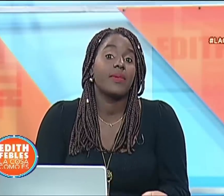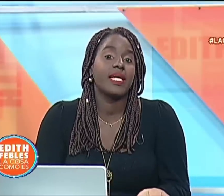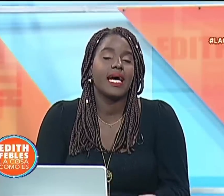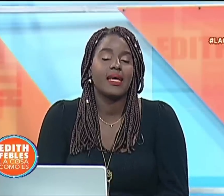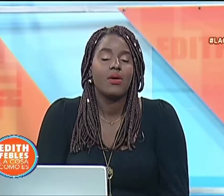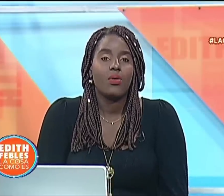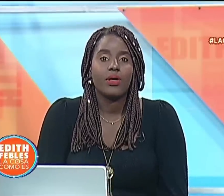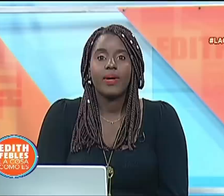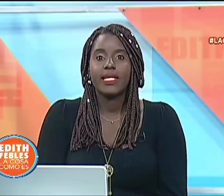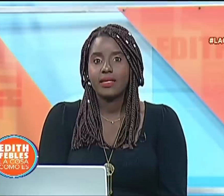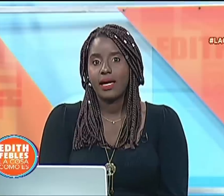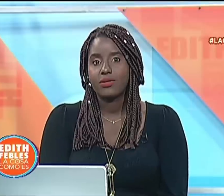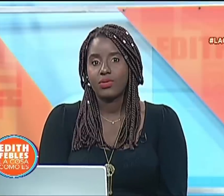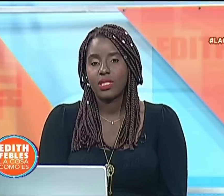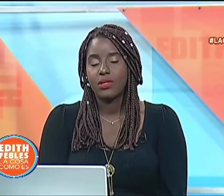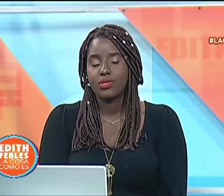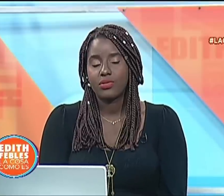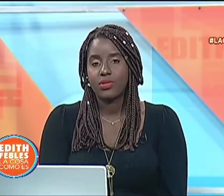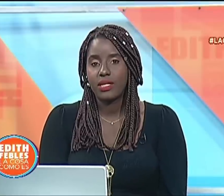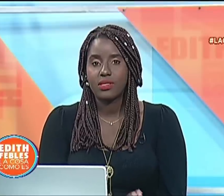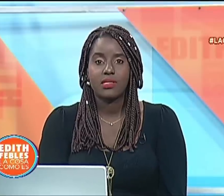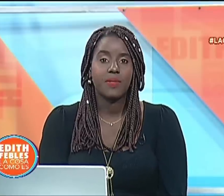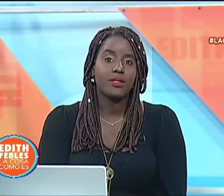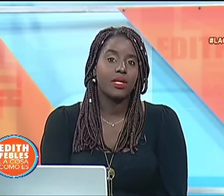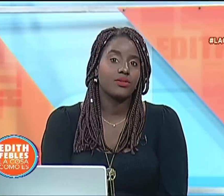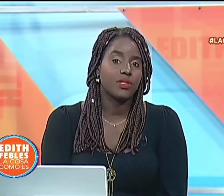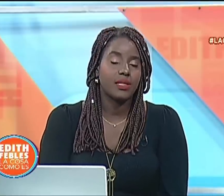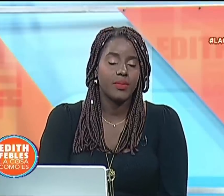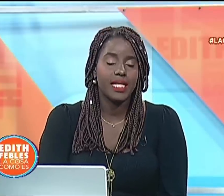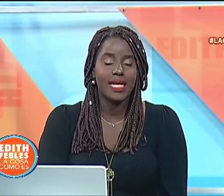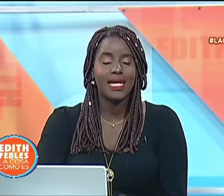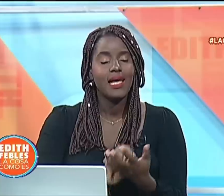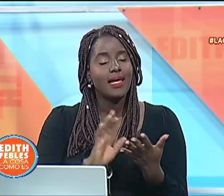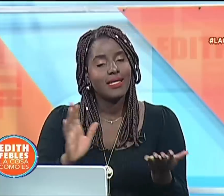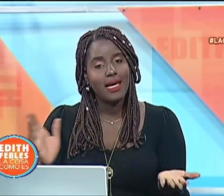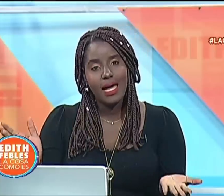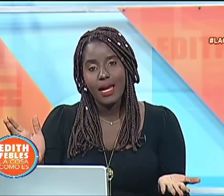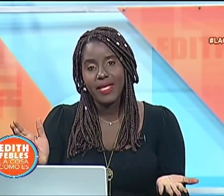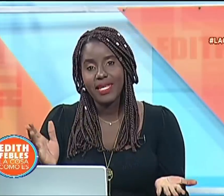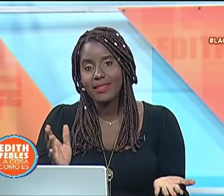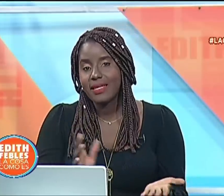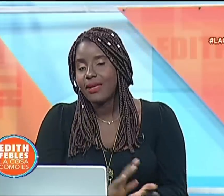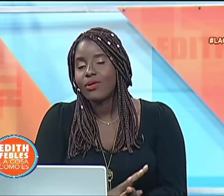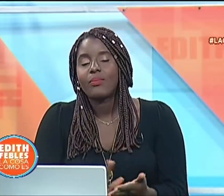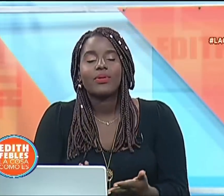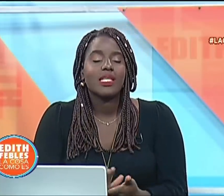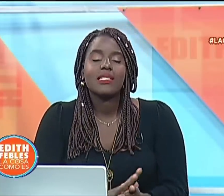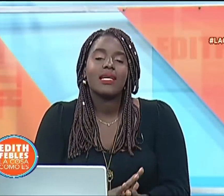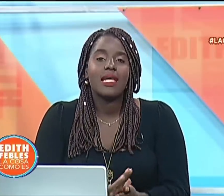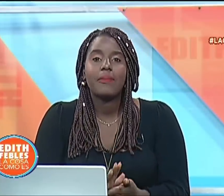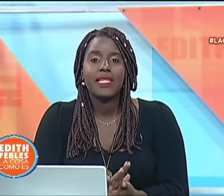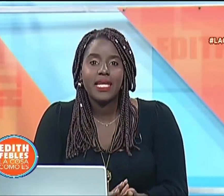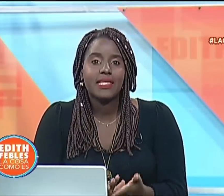vaya a aplicar o que no vaya a surtir los resultados que está esperando la sociedad dominicana. Al pendiente es lo que puedo